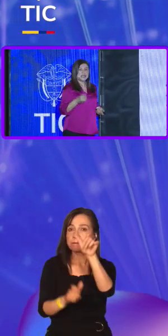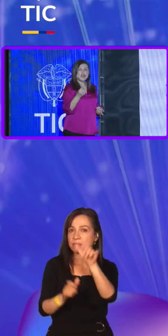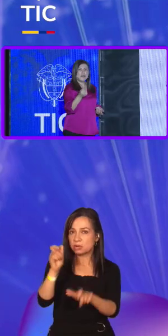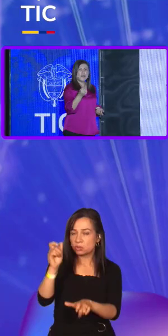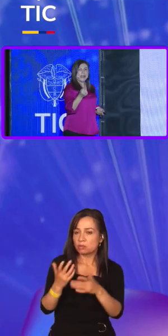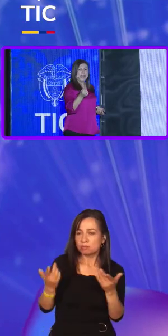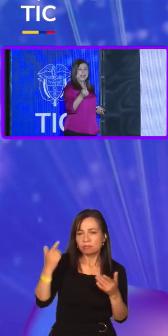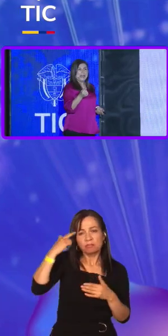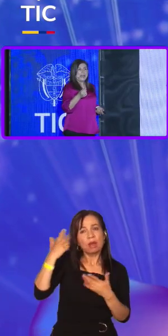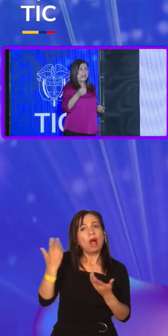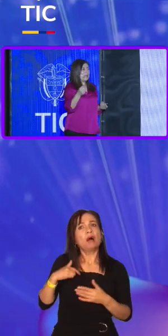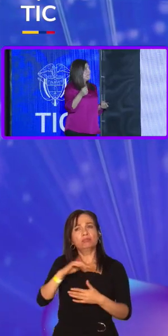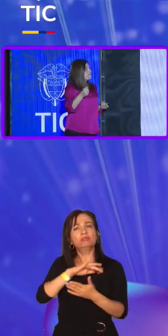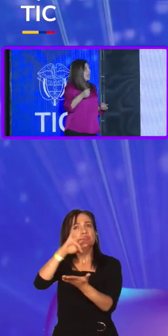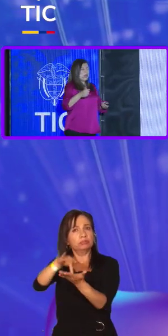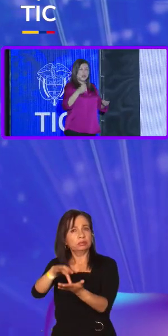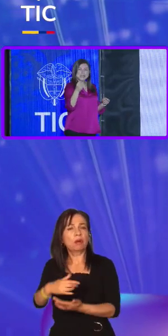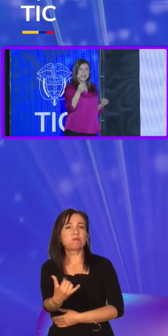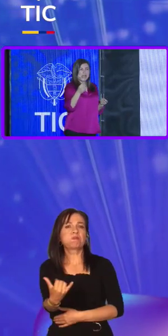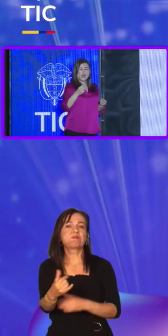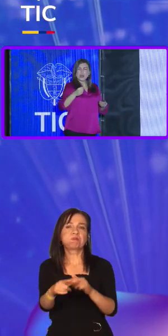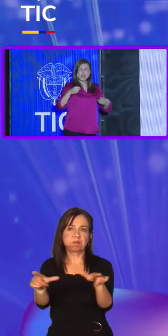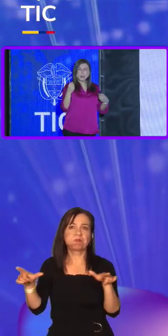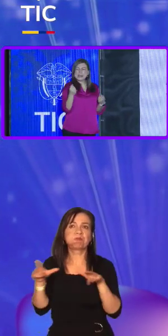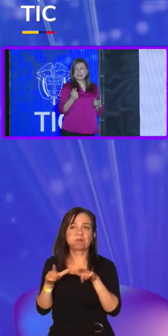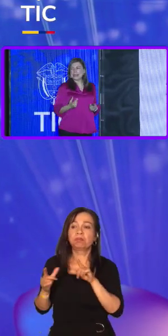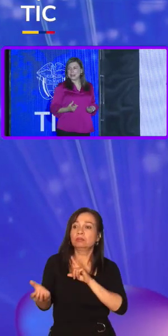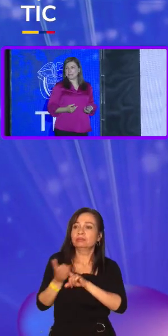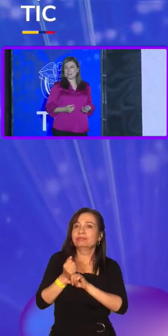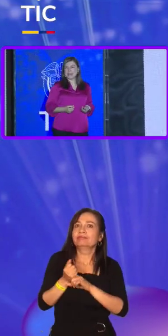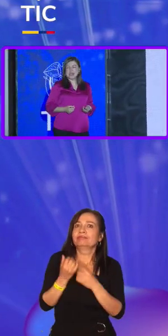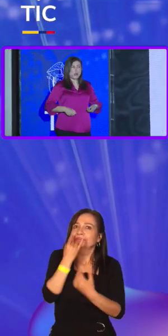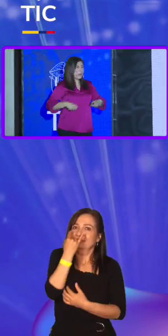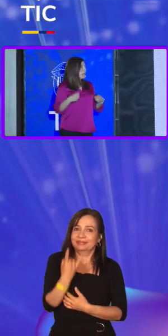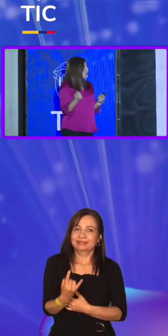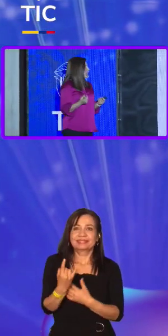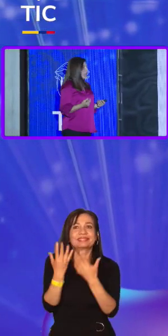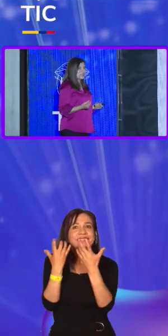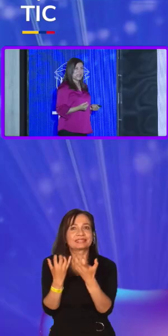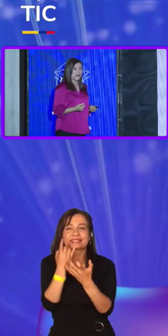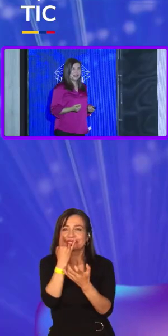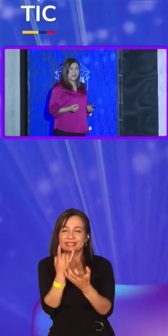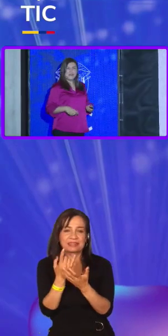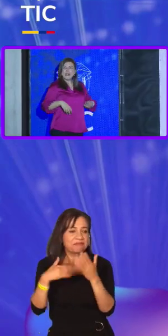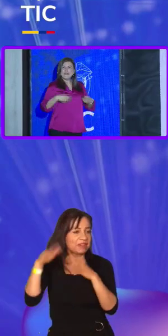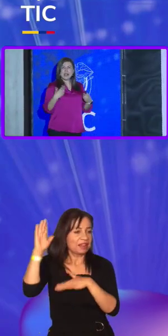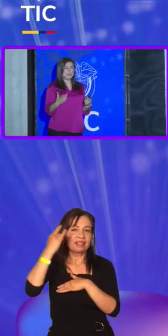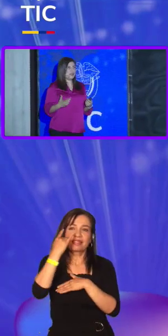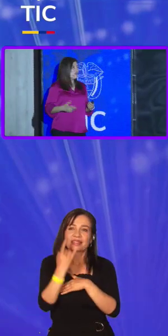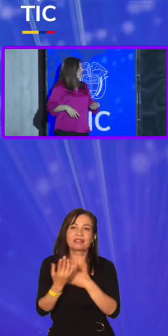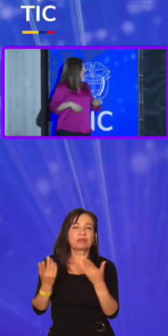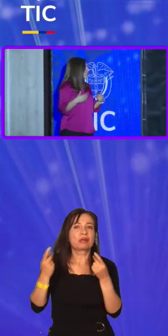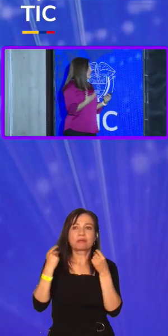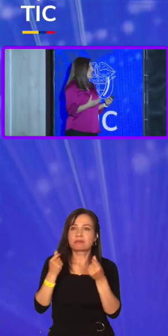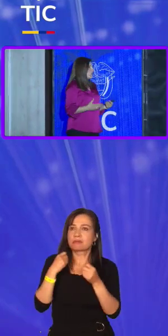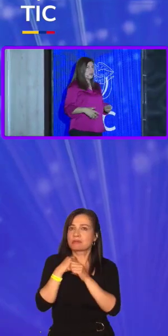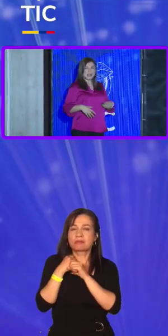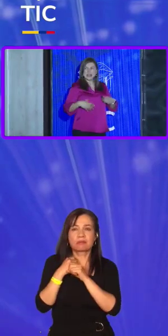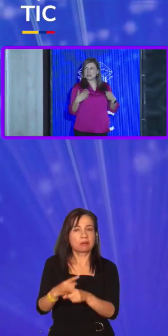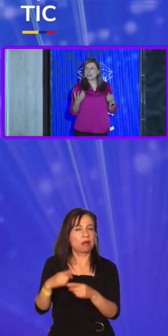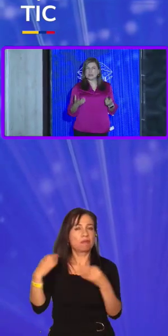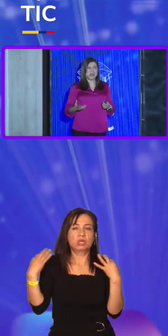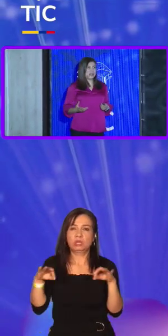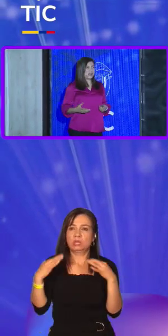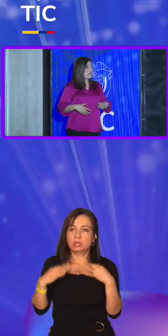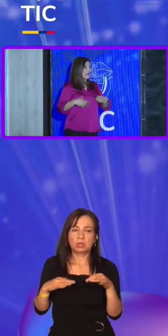personas digan, es que yo fui ahí y ahí encontré lo que yo más quería, lo que más me interesaba. Fue rápido, fue sencillo,